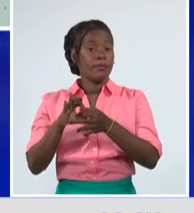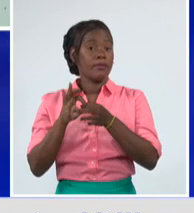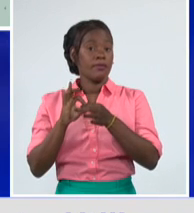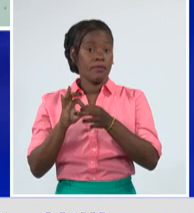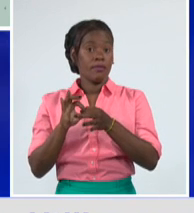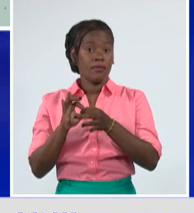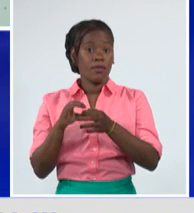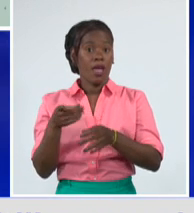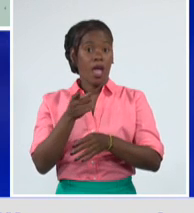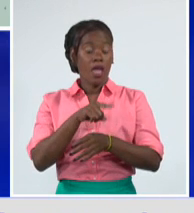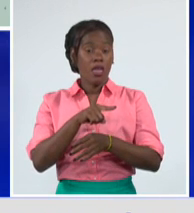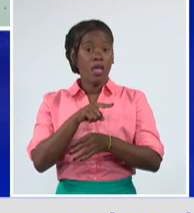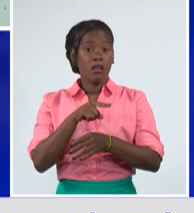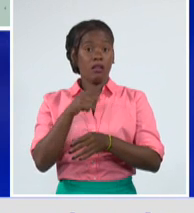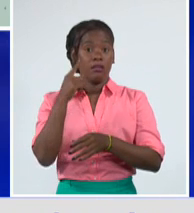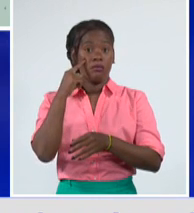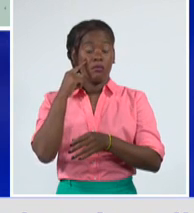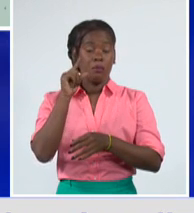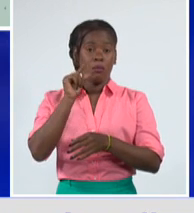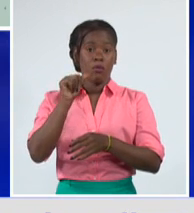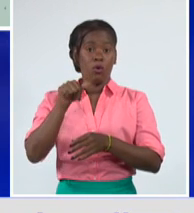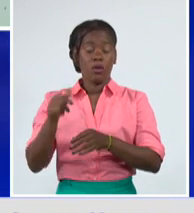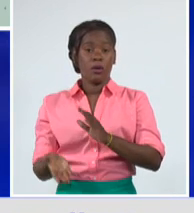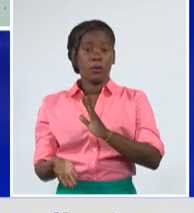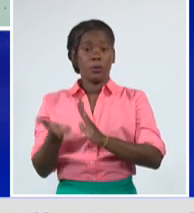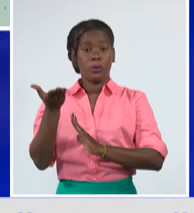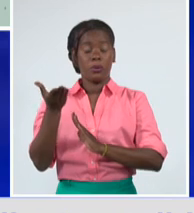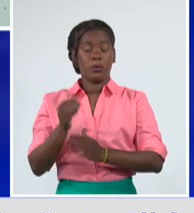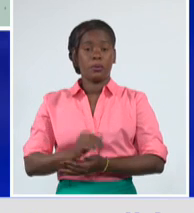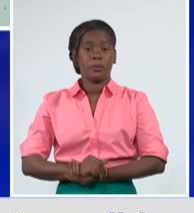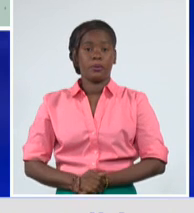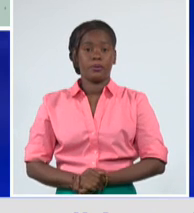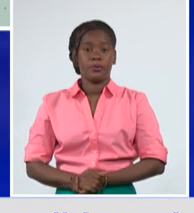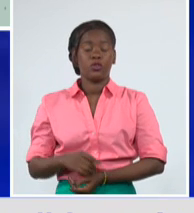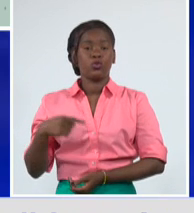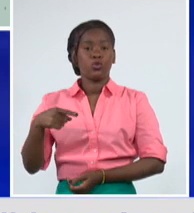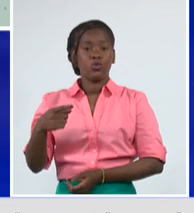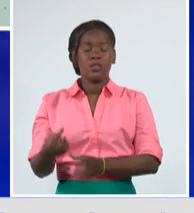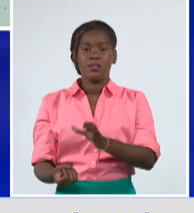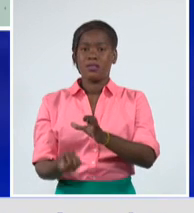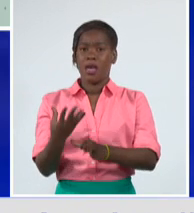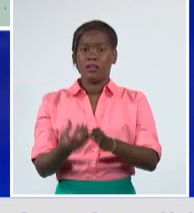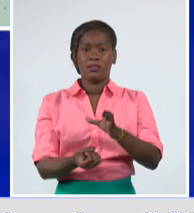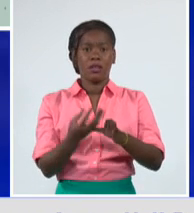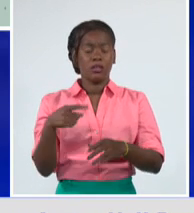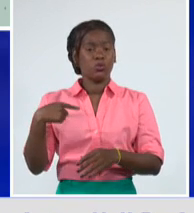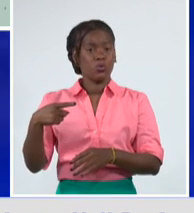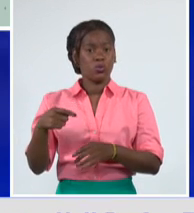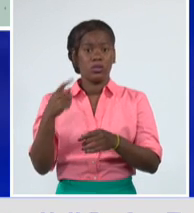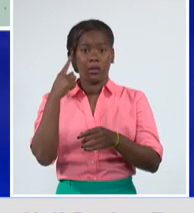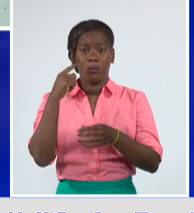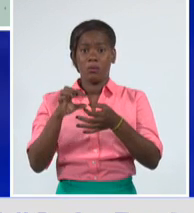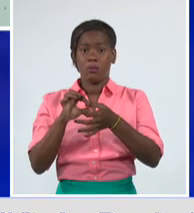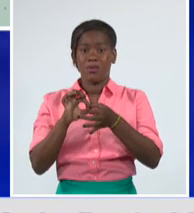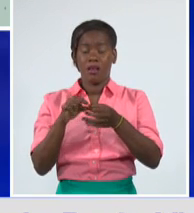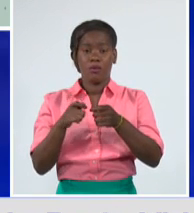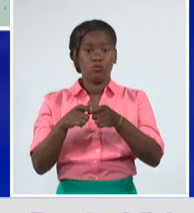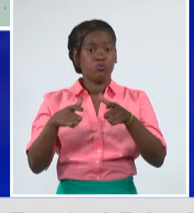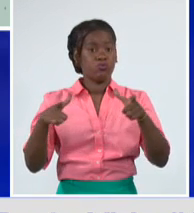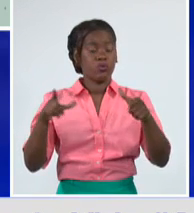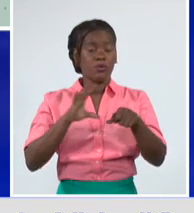1.500. Todos los días con más de 1.200 casos diariamente. Y los últimos 8